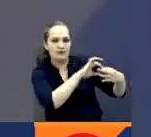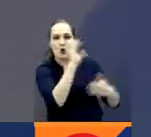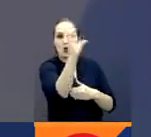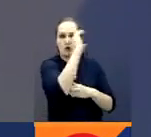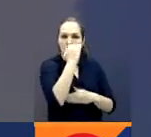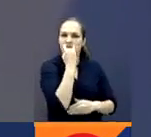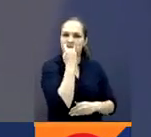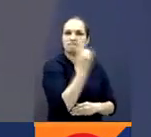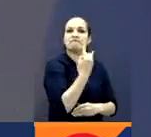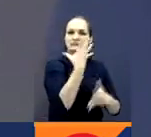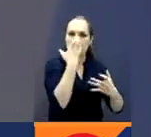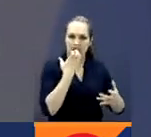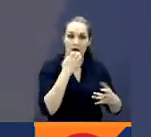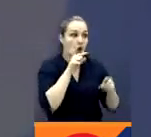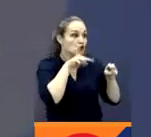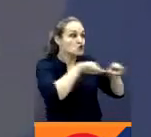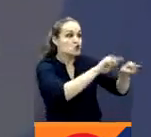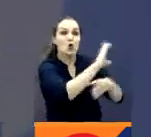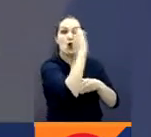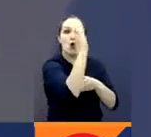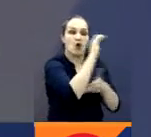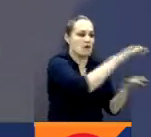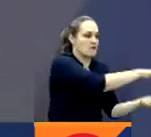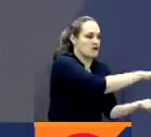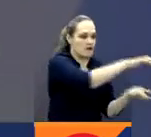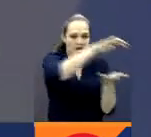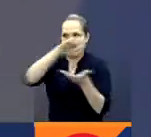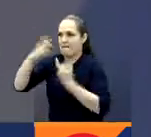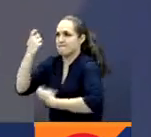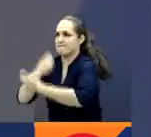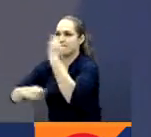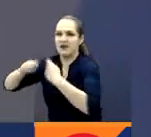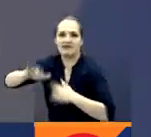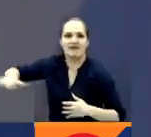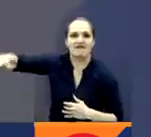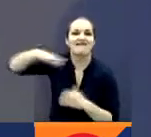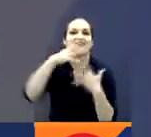para asegurarnos que los productos colombianos sean conocidos al interior de la región.